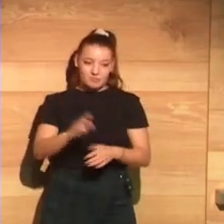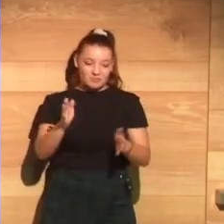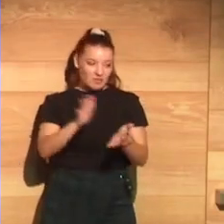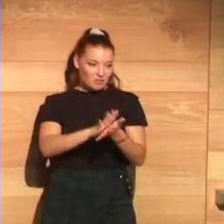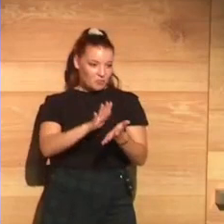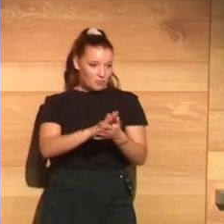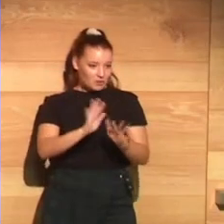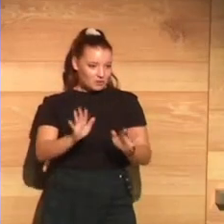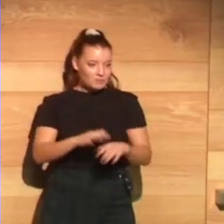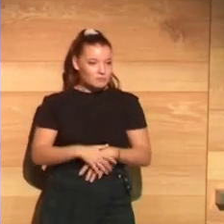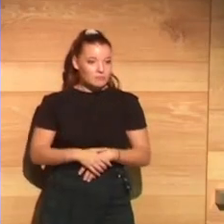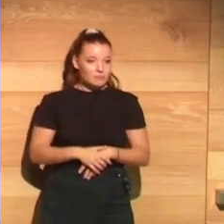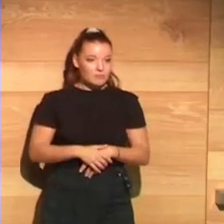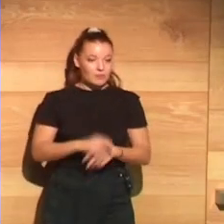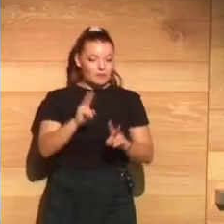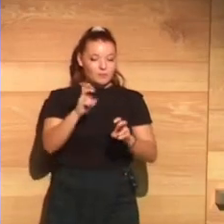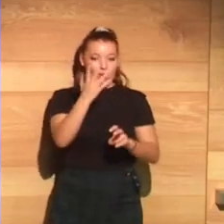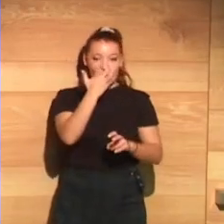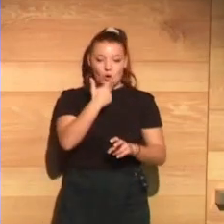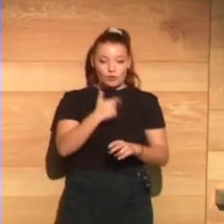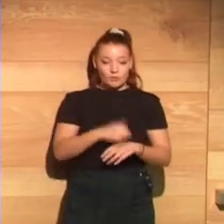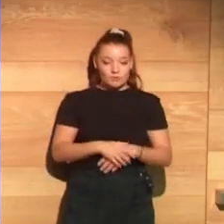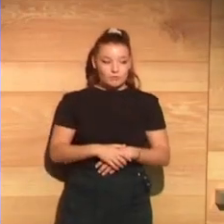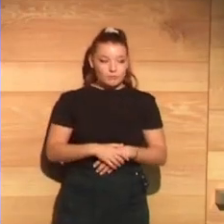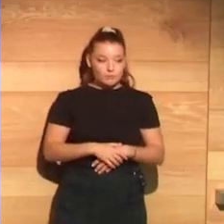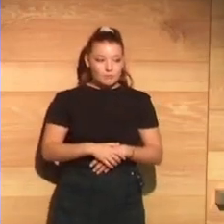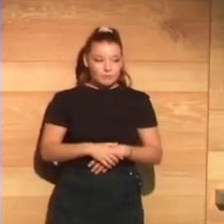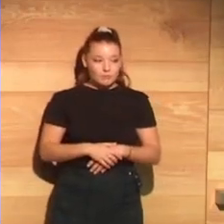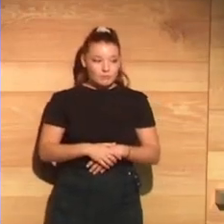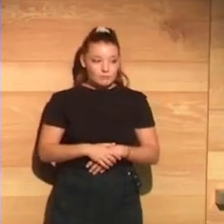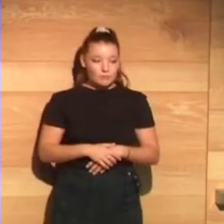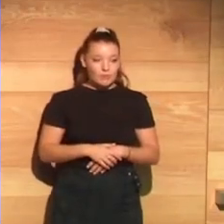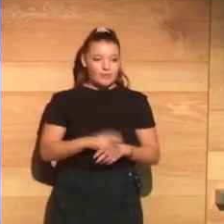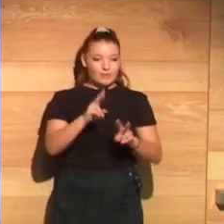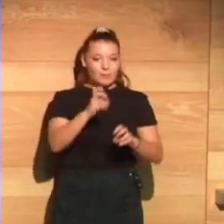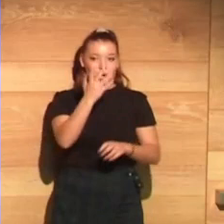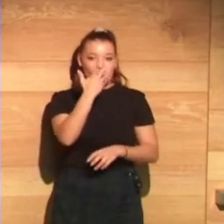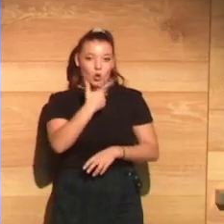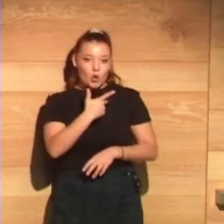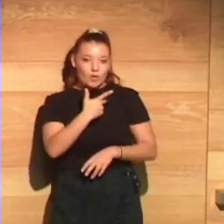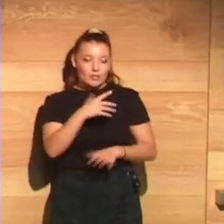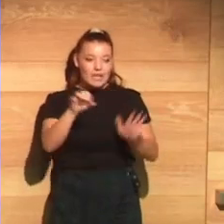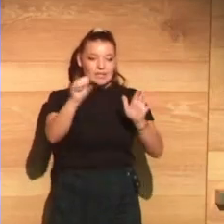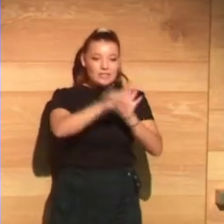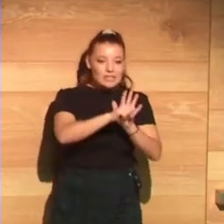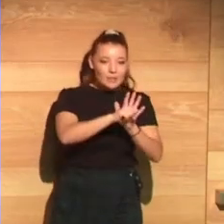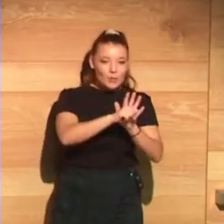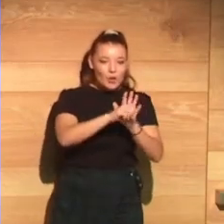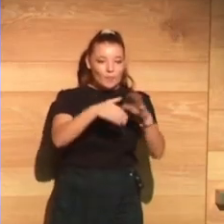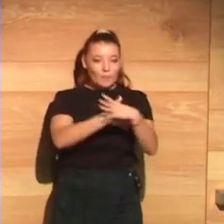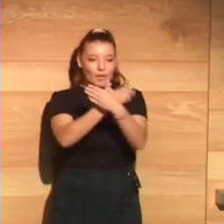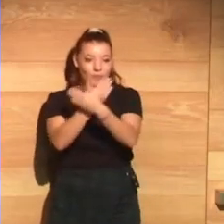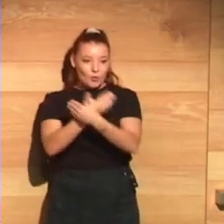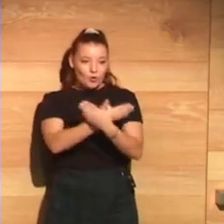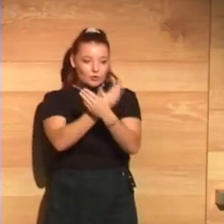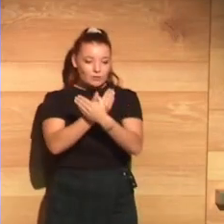repite y ya está, ¿no? Pero como que voy haciendo un boceto mental que a veces digo, son los personajes que me piden los colores. Y es como, bueno, en realidad no, ¿sabes? Soy